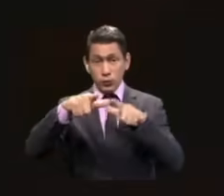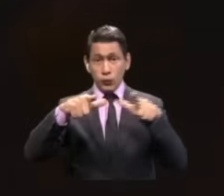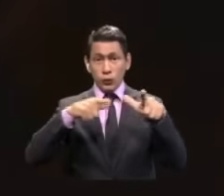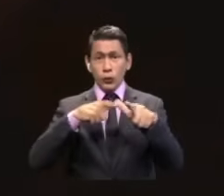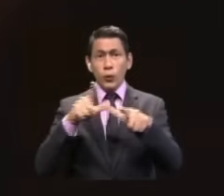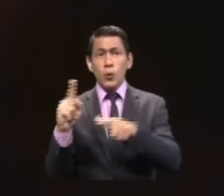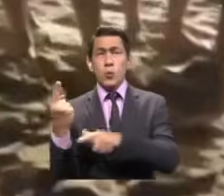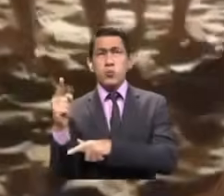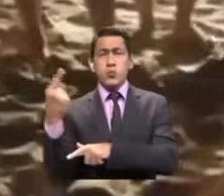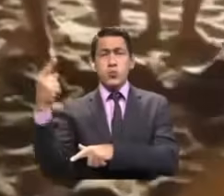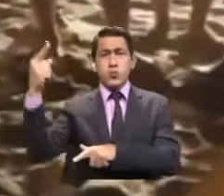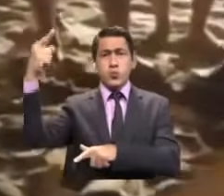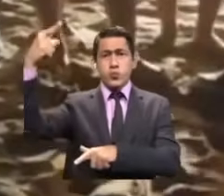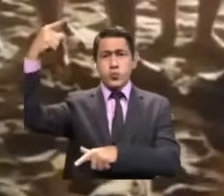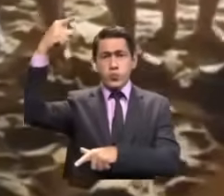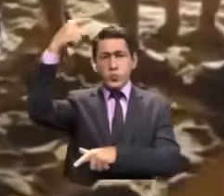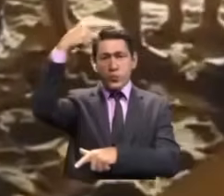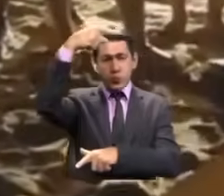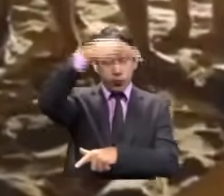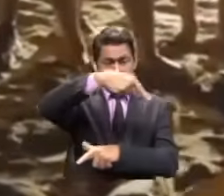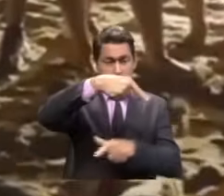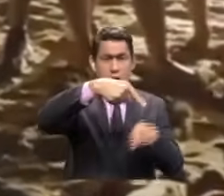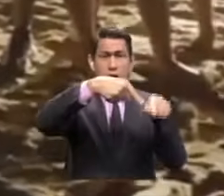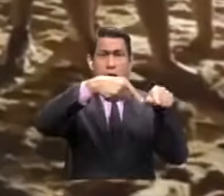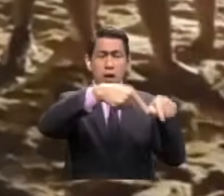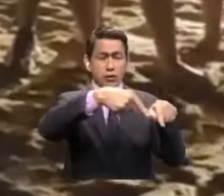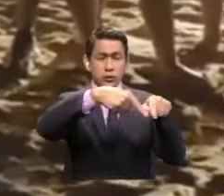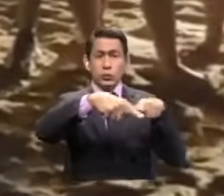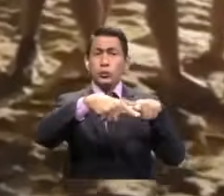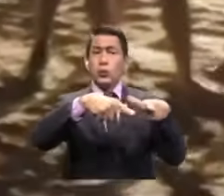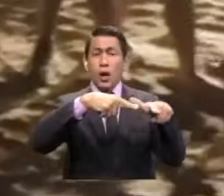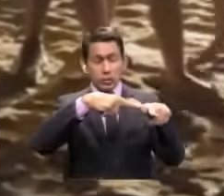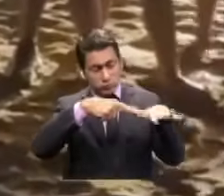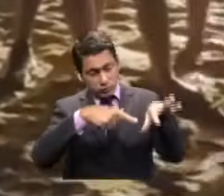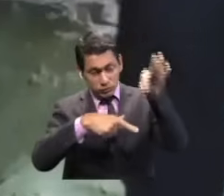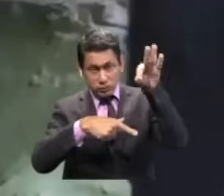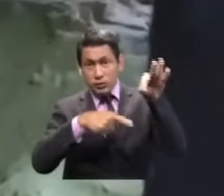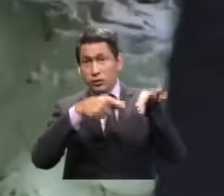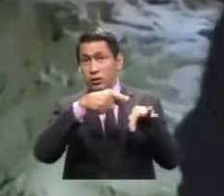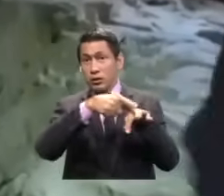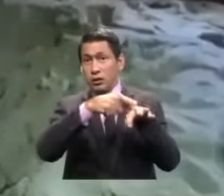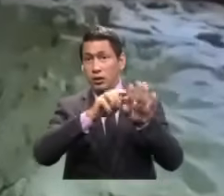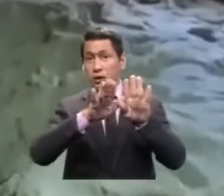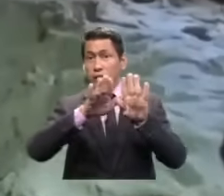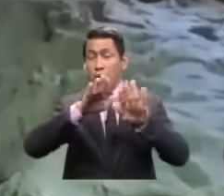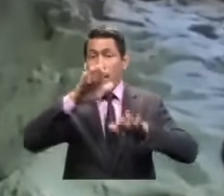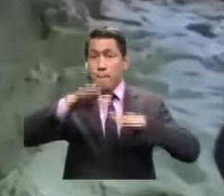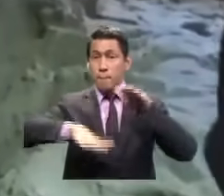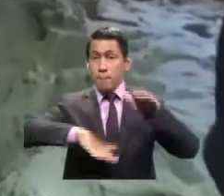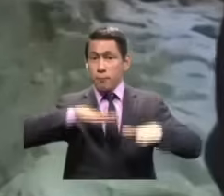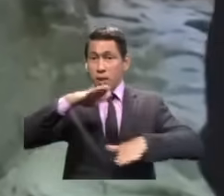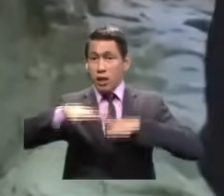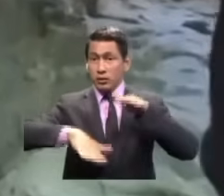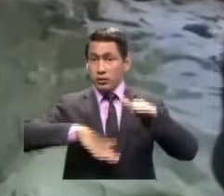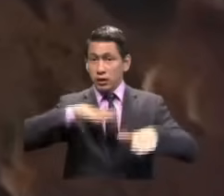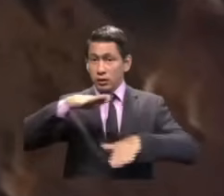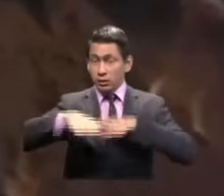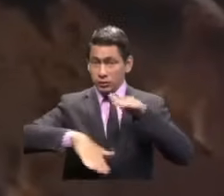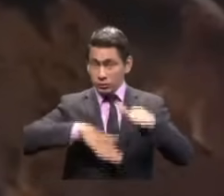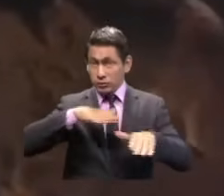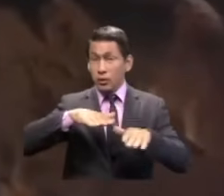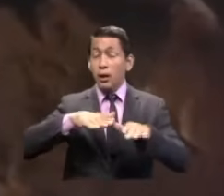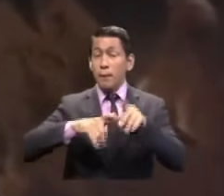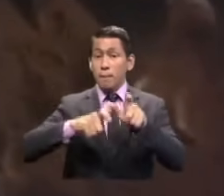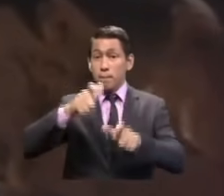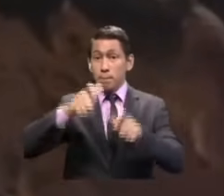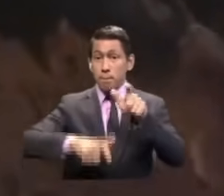presunto meteorito. Así, en pocos minutos, la playa de Punta Carnero se vio copada de personas que se apostaron al pie